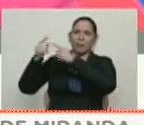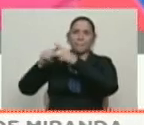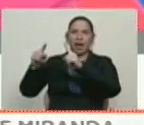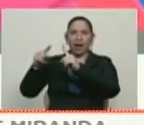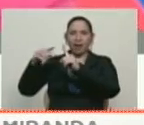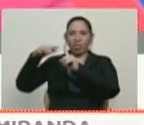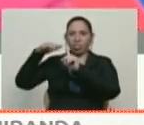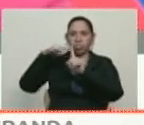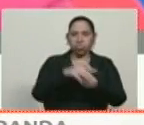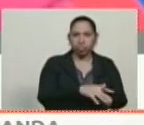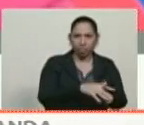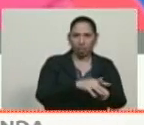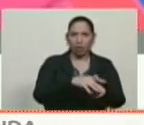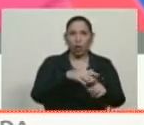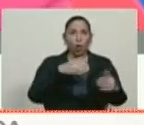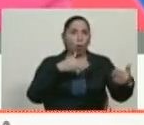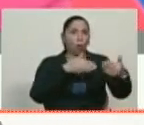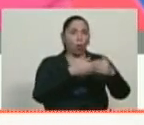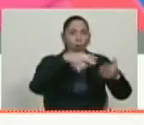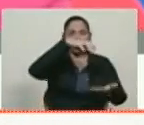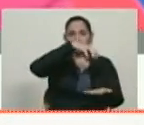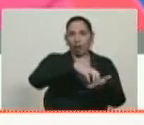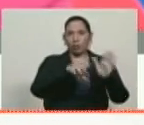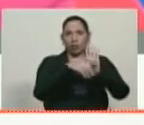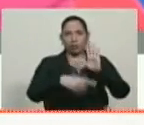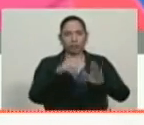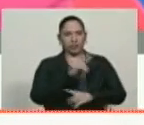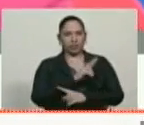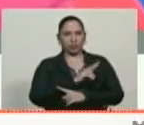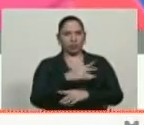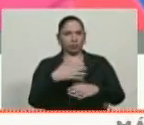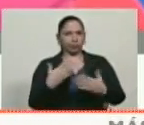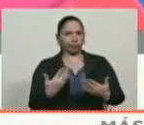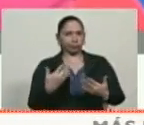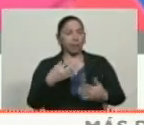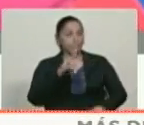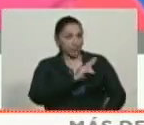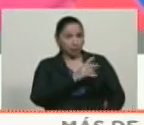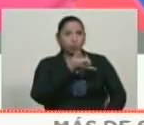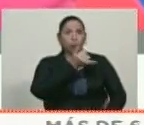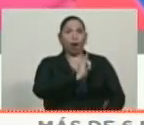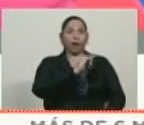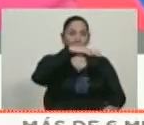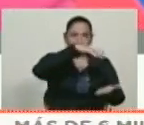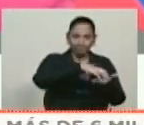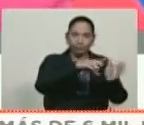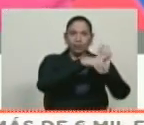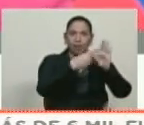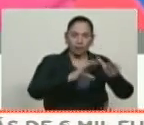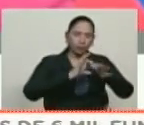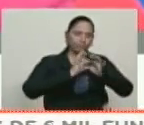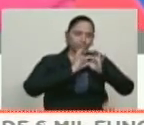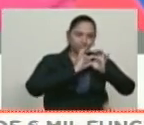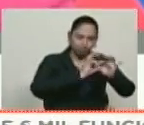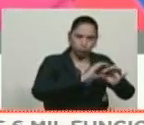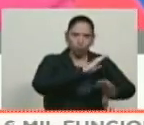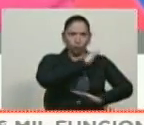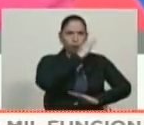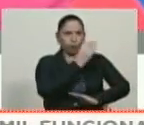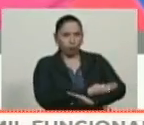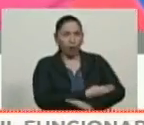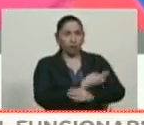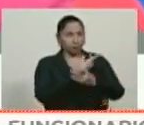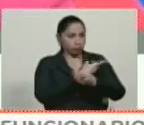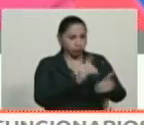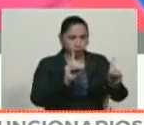atentar contra el Estado de Derecho en Venezuela. Y en Venezuela existe un Estado de Derecho consolidado, vigoroso, como su